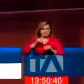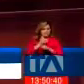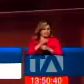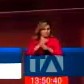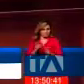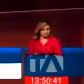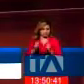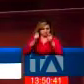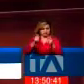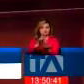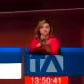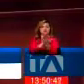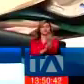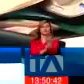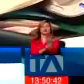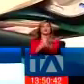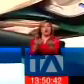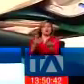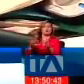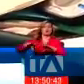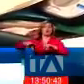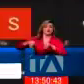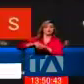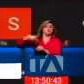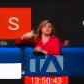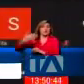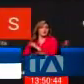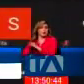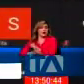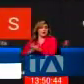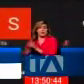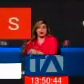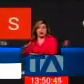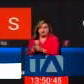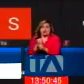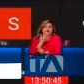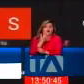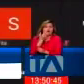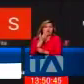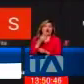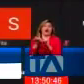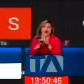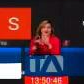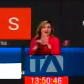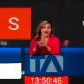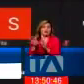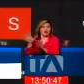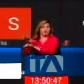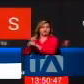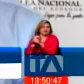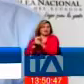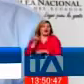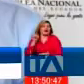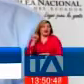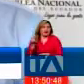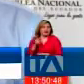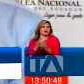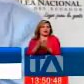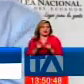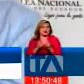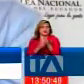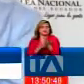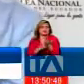de extinción de dominio, previo a que se vote el informe para segundo debate en la Comisión de Participación Ciudadana de la Asamblea. Ese